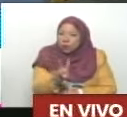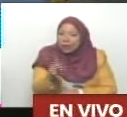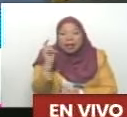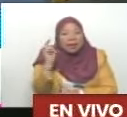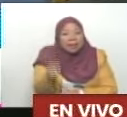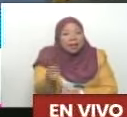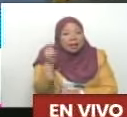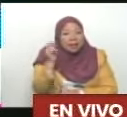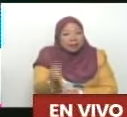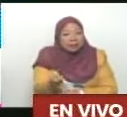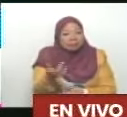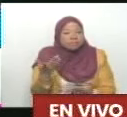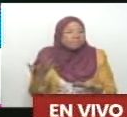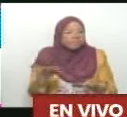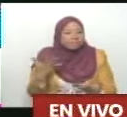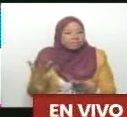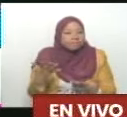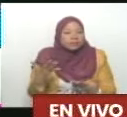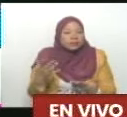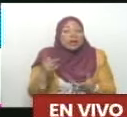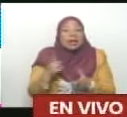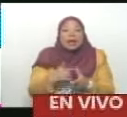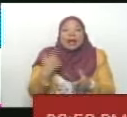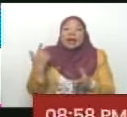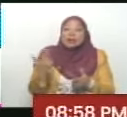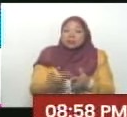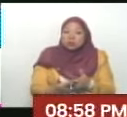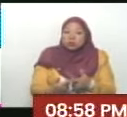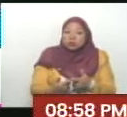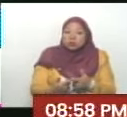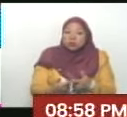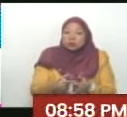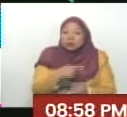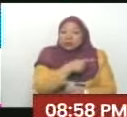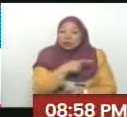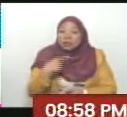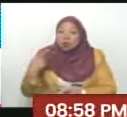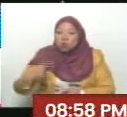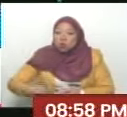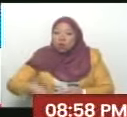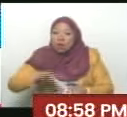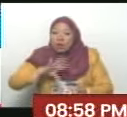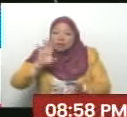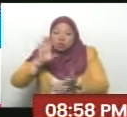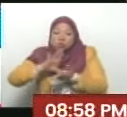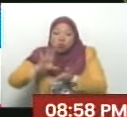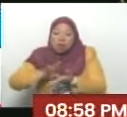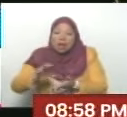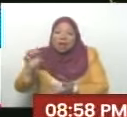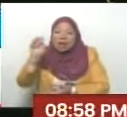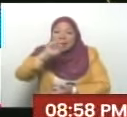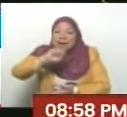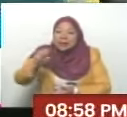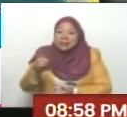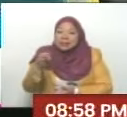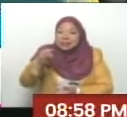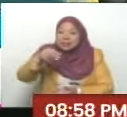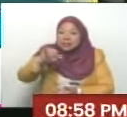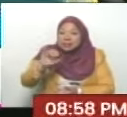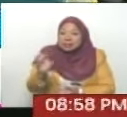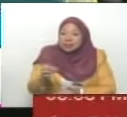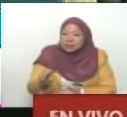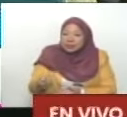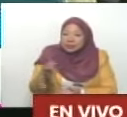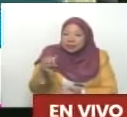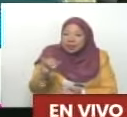esta tarea. Además, presidente, nos fuimos entonces a la ciudad de Shenzhen, como parte del hermanamiento con la gobernación del Estado de